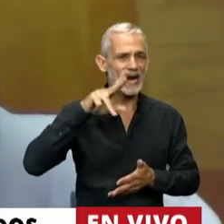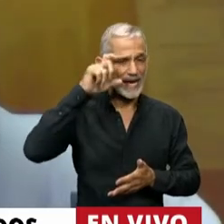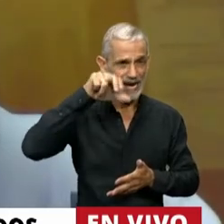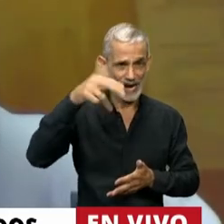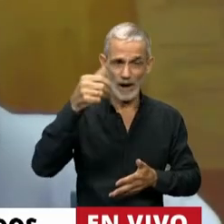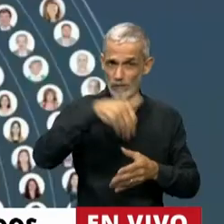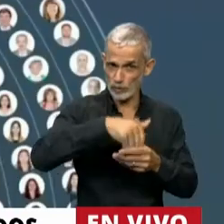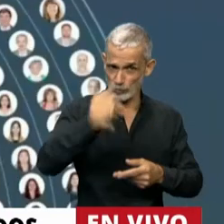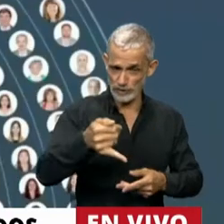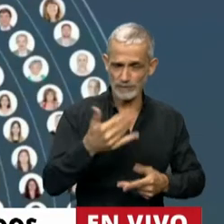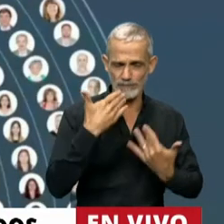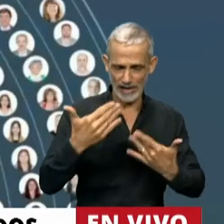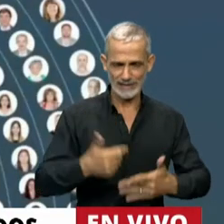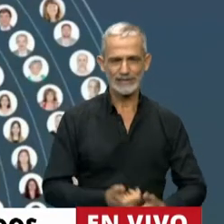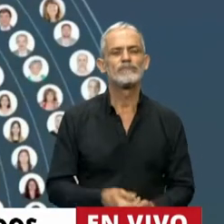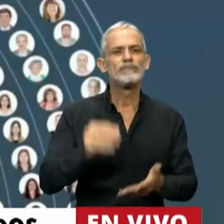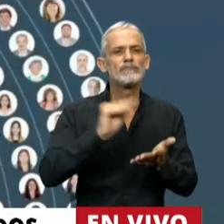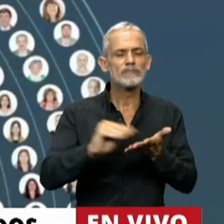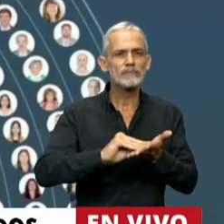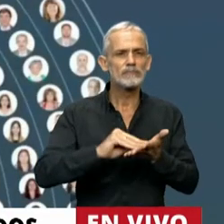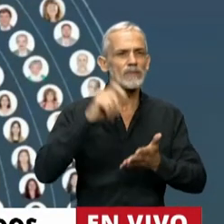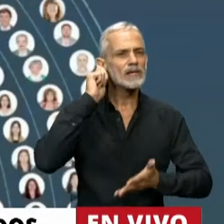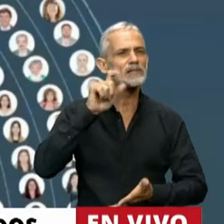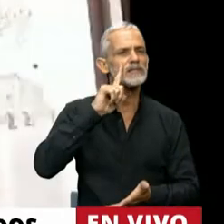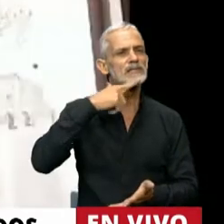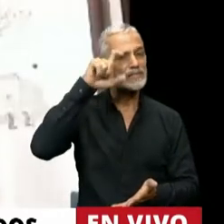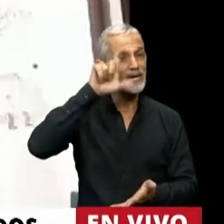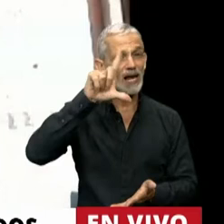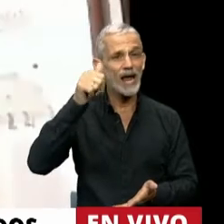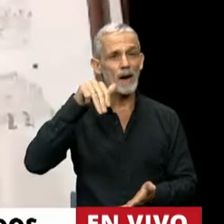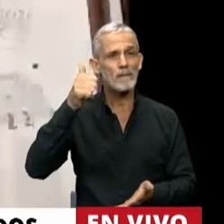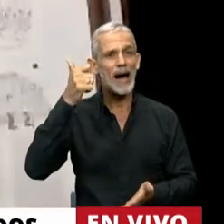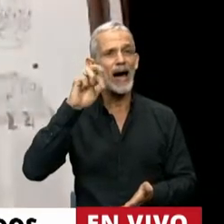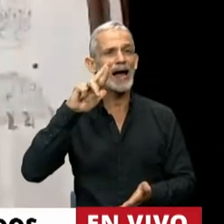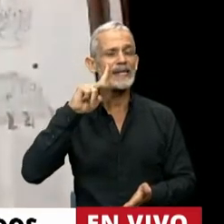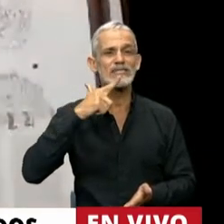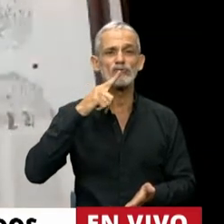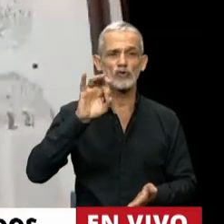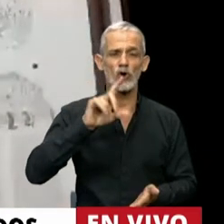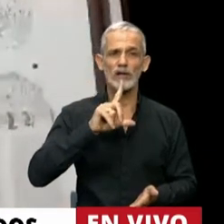Afirmativo, presidente. Gracias, diputado. Diputado Gisela Marisota.